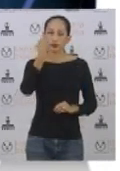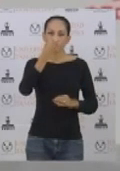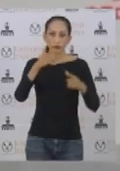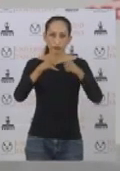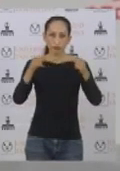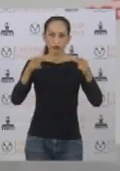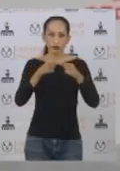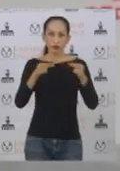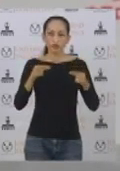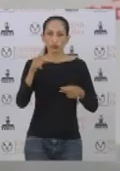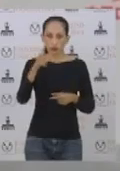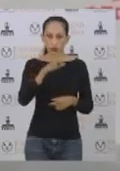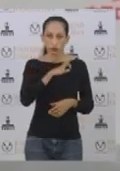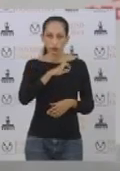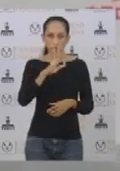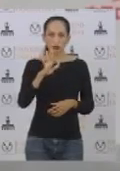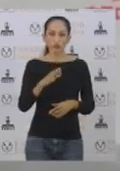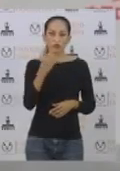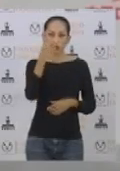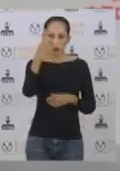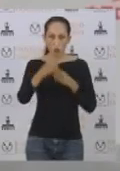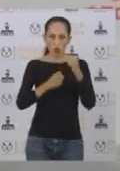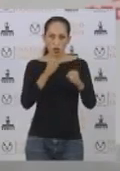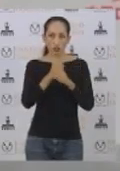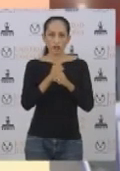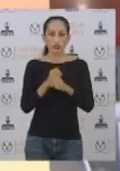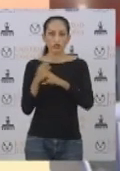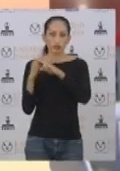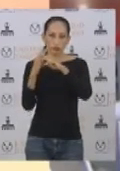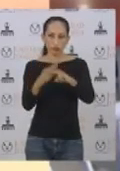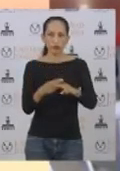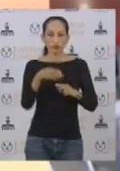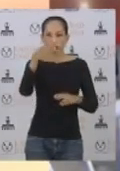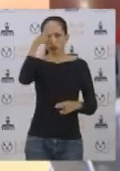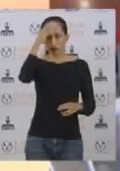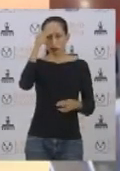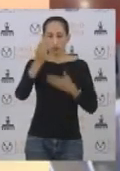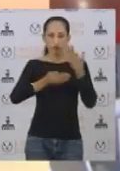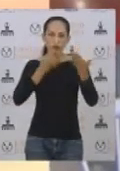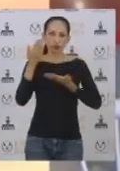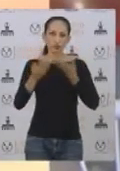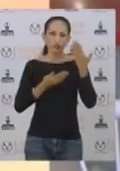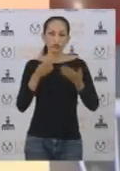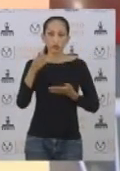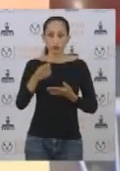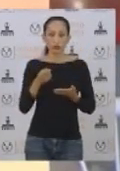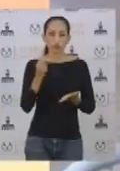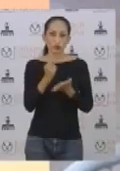aún se encuentra abierta la convocatoria para estudiarlo por un año. Esta convocatoria cuenta con